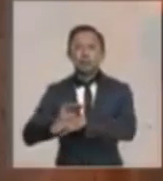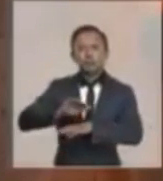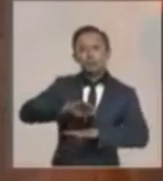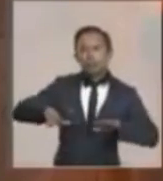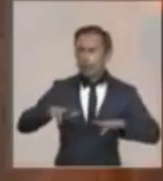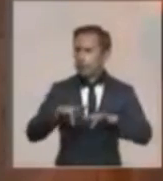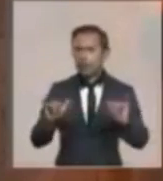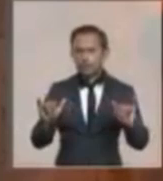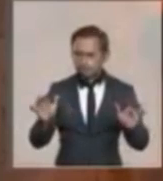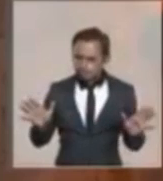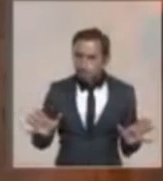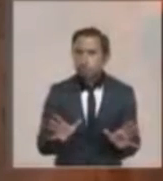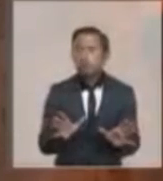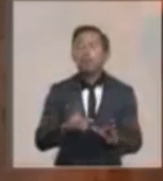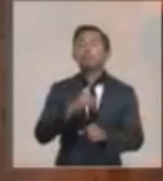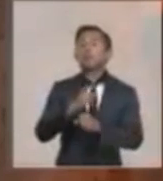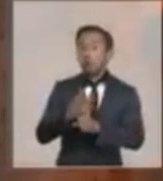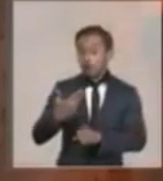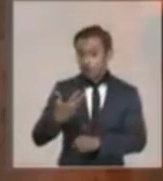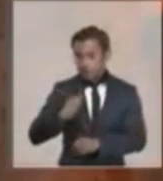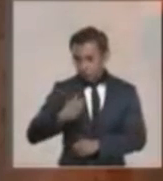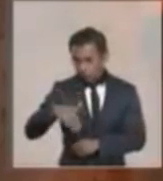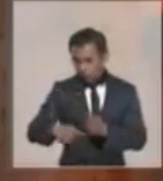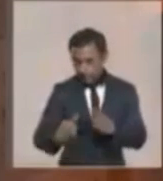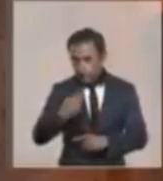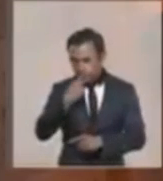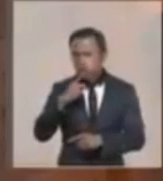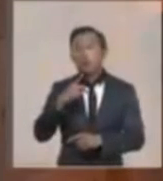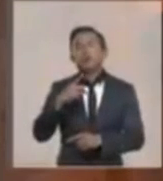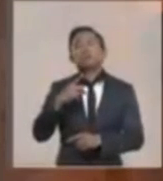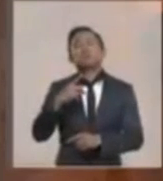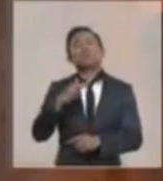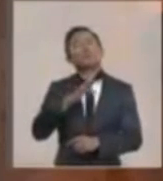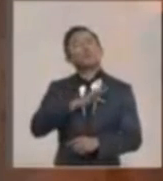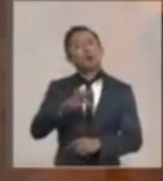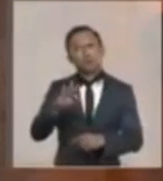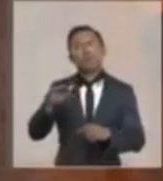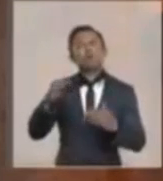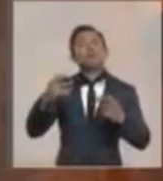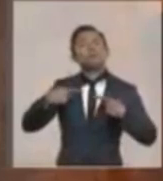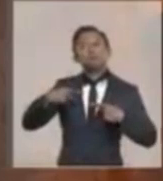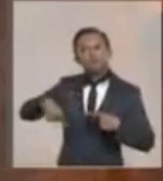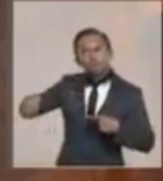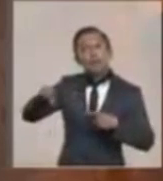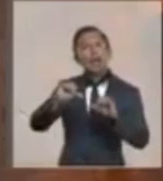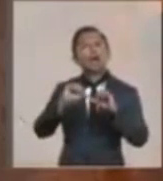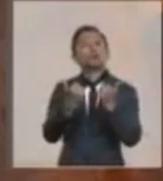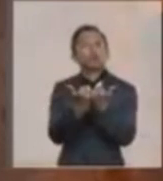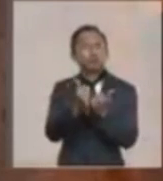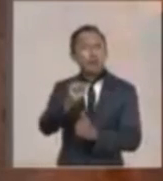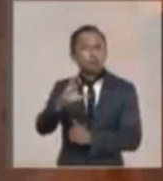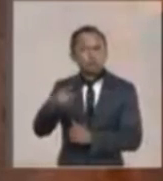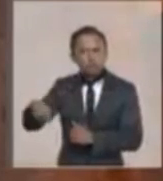Azucena. Lo que tú me dices es que podemos utilizar y ayudarnos de la sociedad civil para que haya un